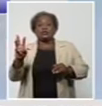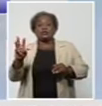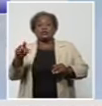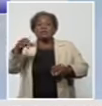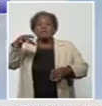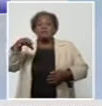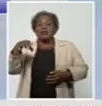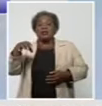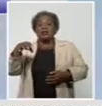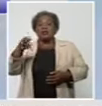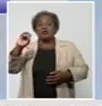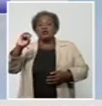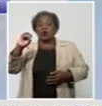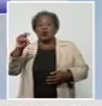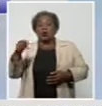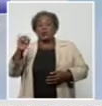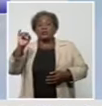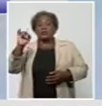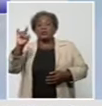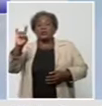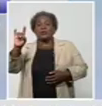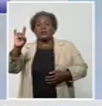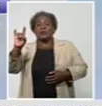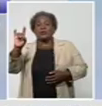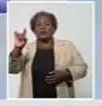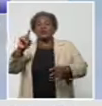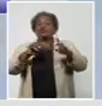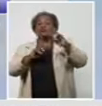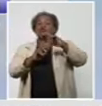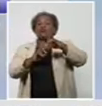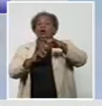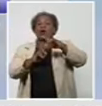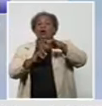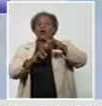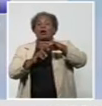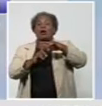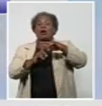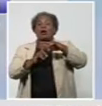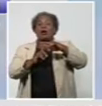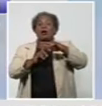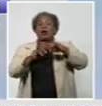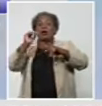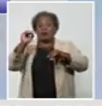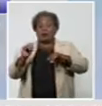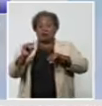Río 0,69. Las Tunas, con el caso que se confirmó,